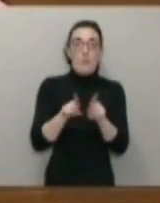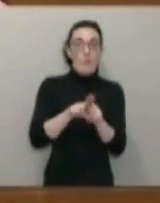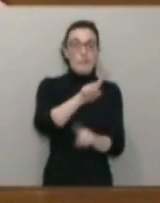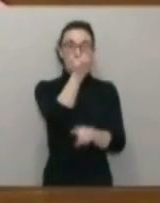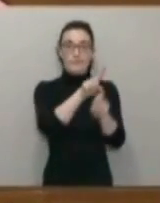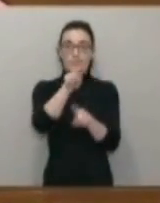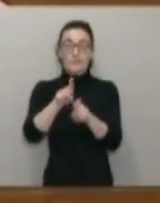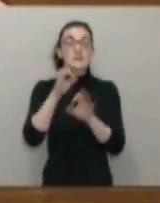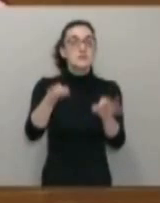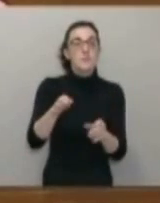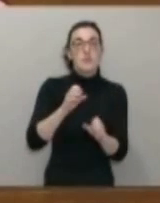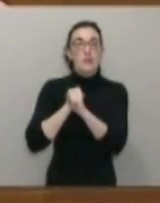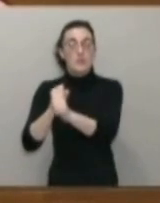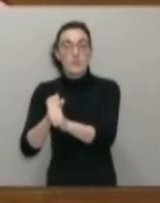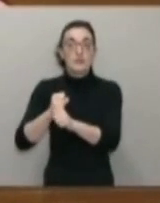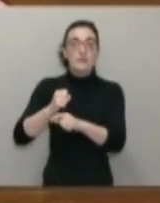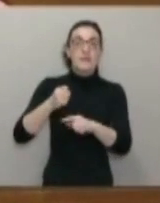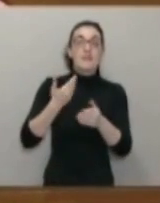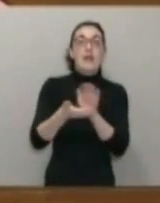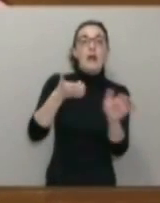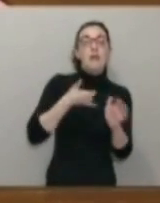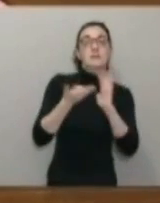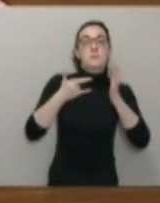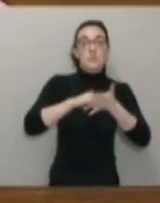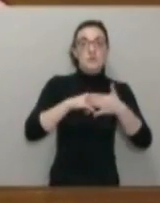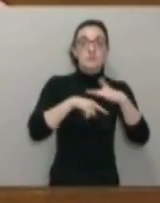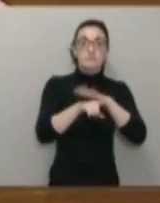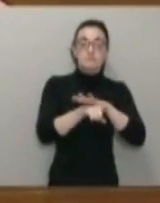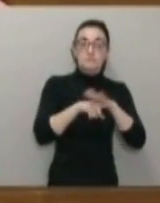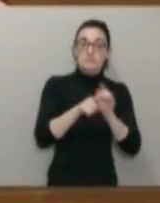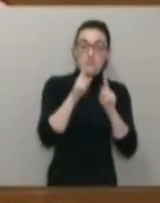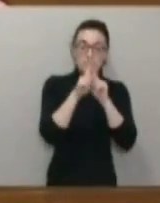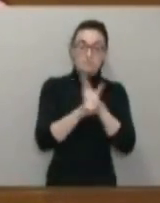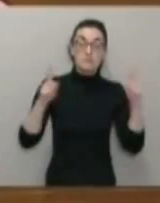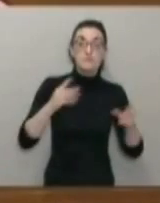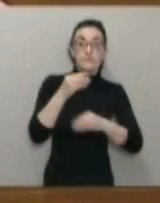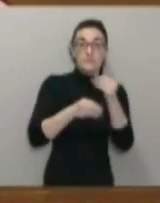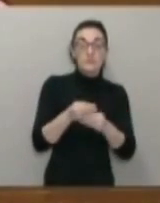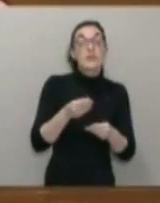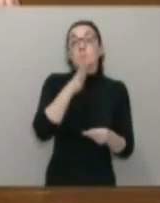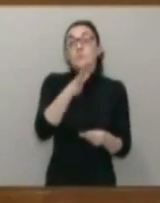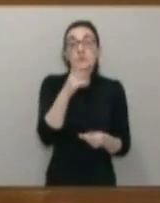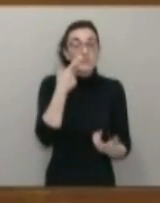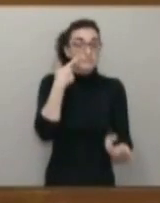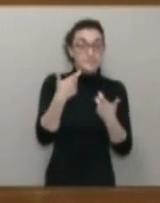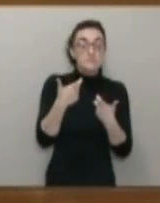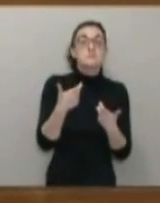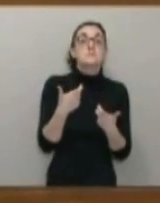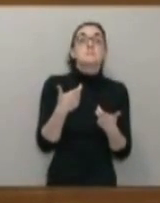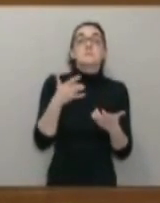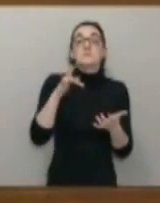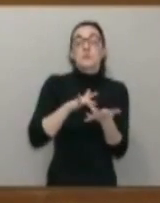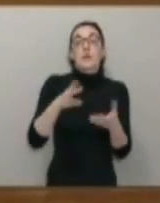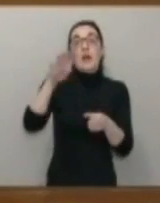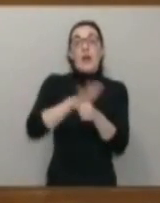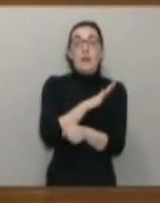en tanto depende directamente de los anteproyectos que sean tramitados durante el ejercicio y que, por razones evidentes, quedan fuera del ámbito